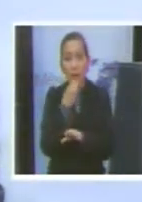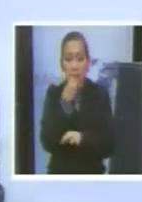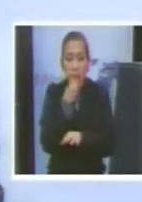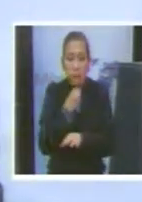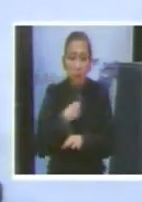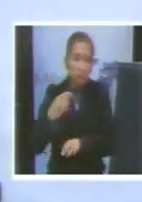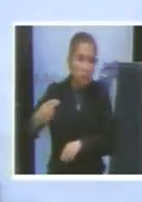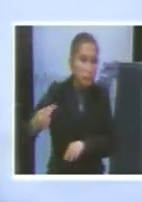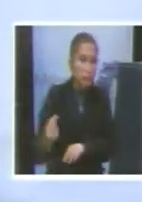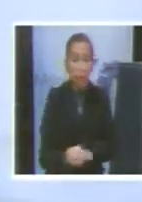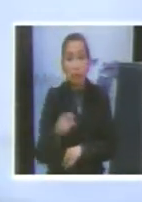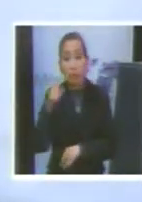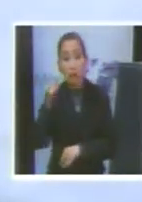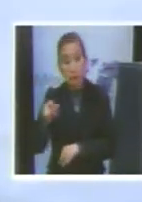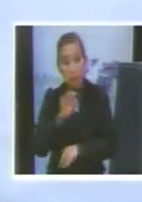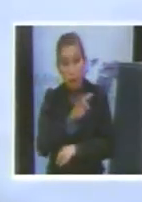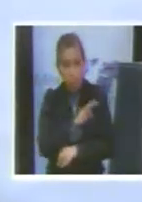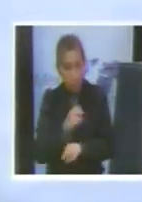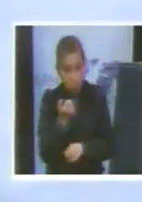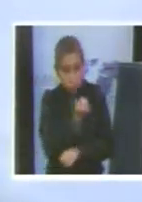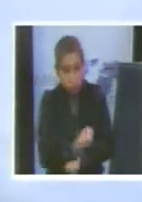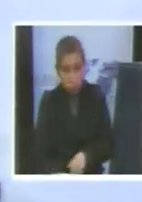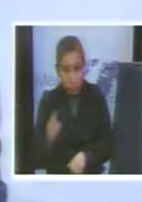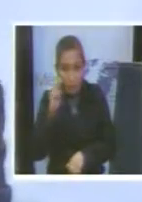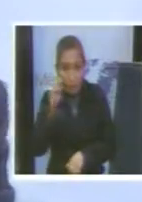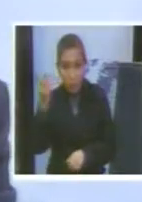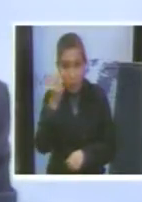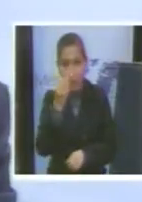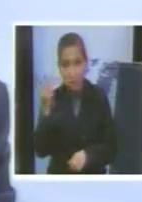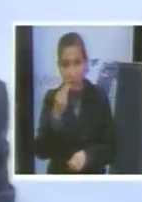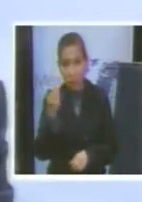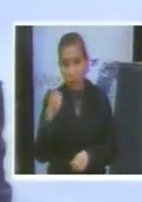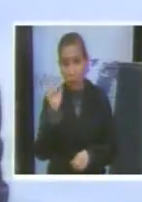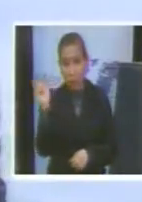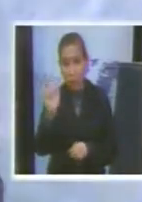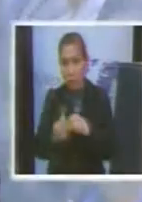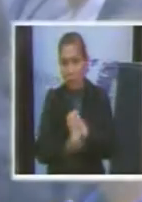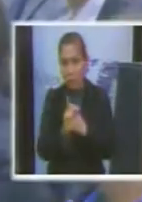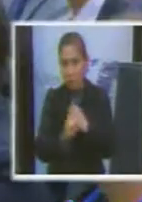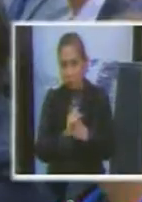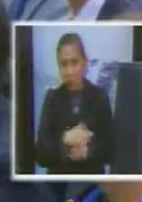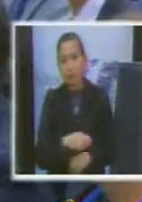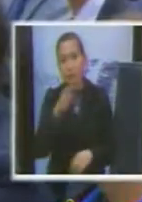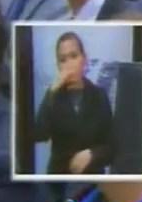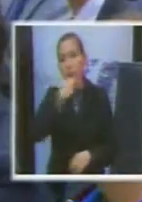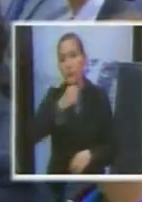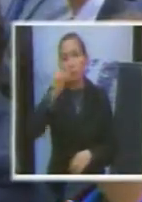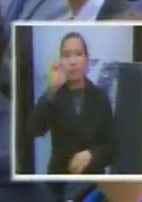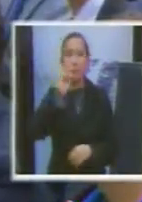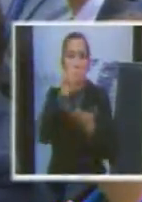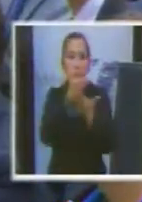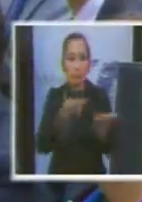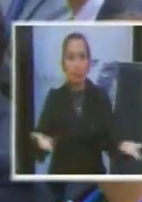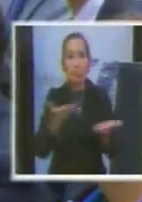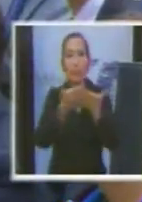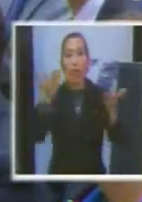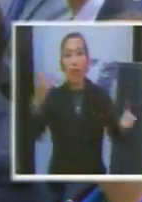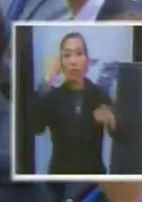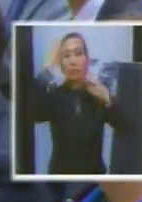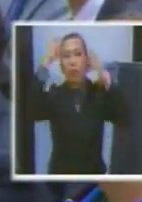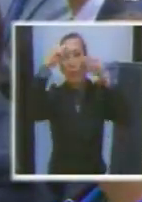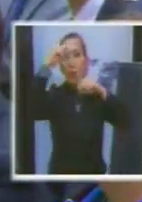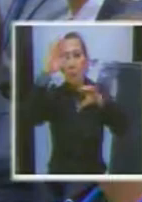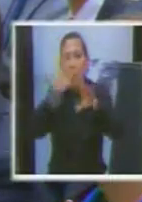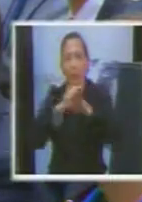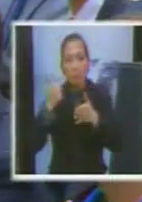por la necesidad y solo son capaces de ver la necesidad durante la crisis. Señoras y señores, es momento de soñar con un México